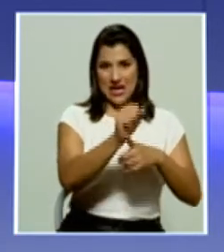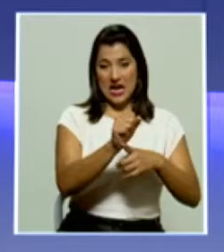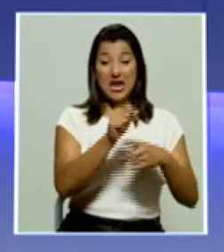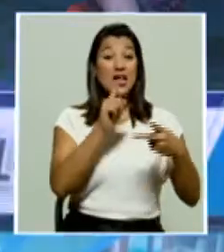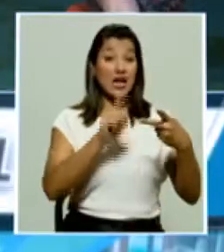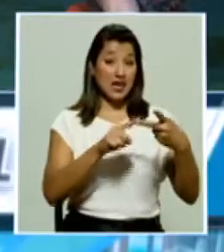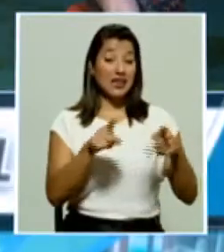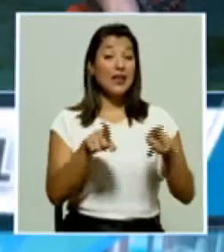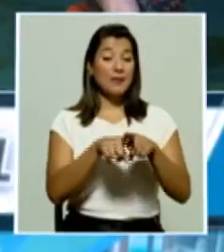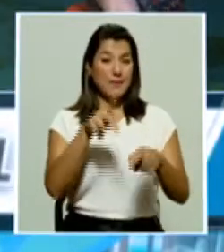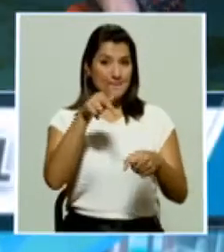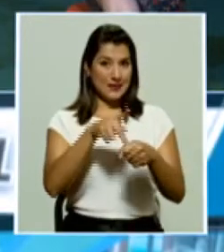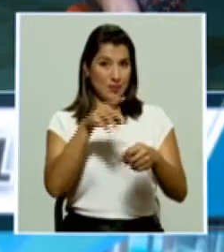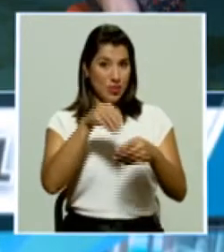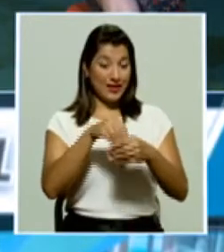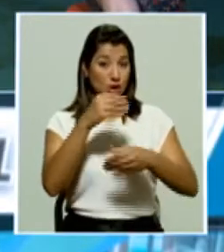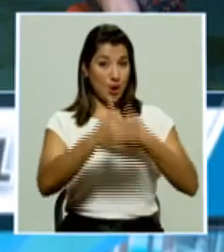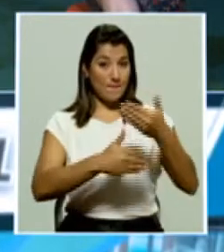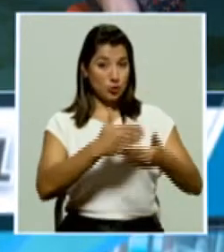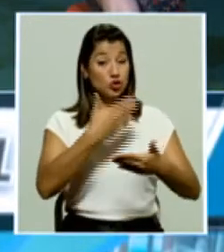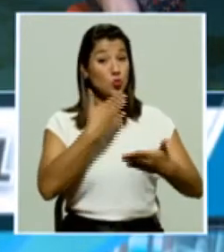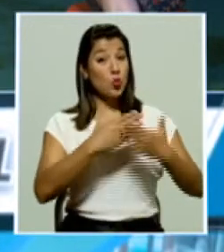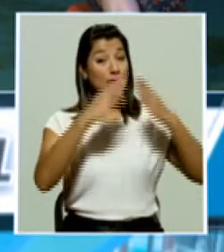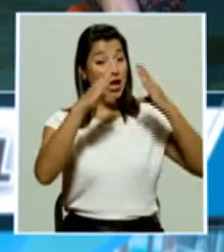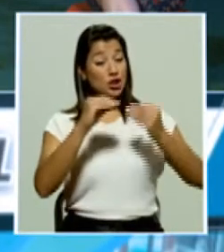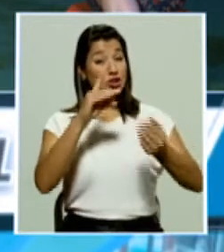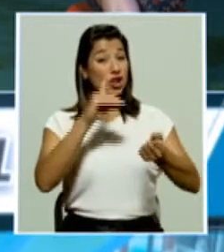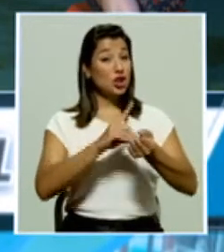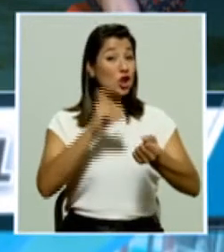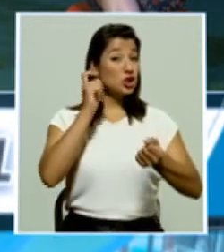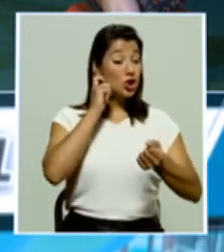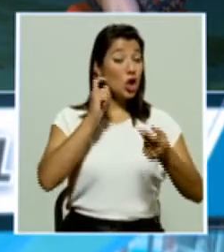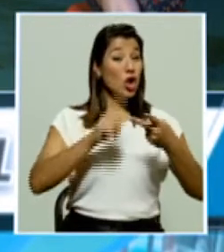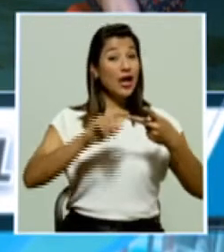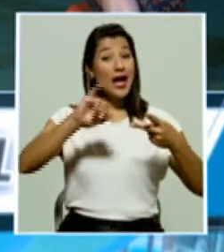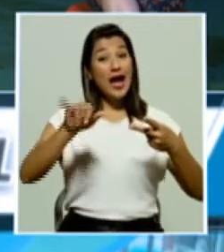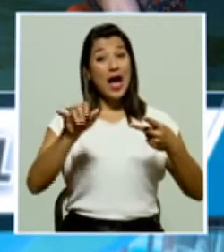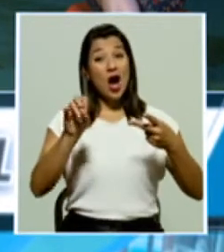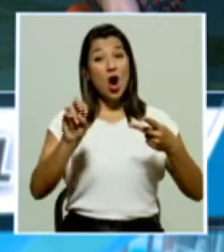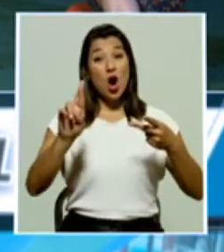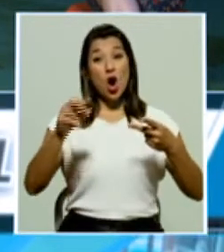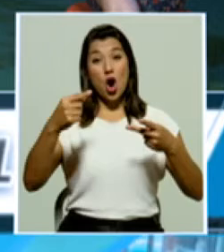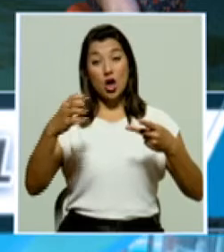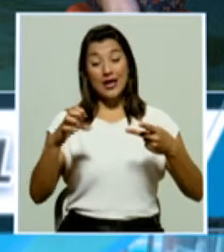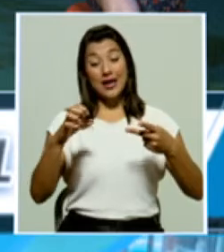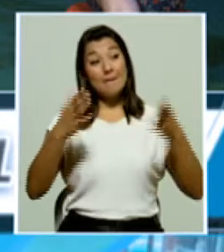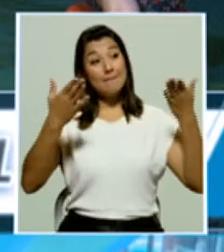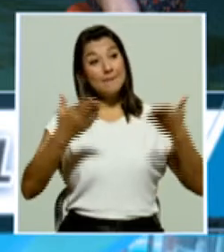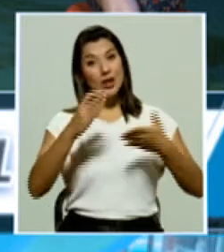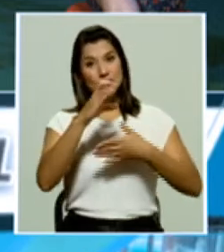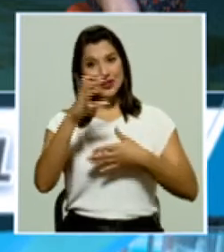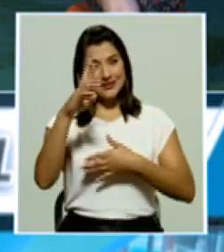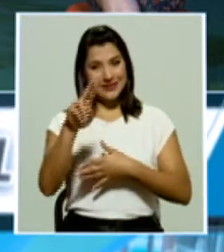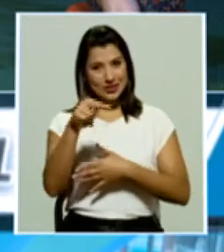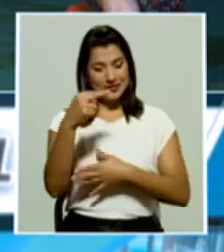de este proceso. Buenas noches, doctora Treminio y don Jorge, bienvenidos a Costa Rica Noticias.